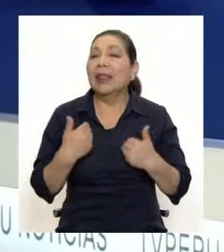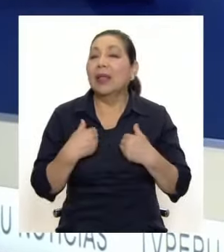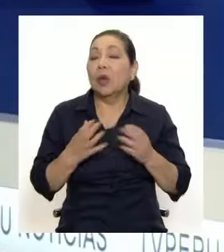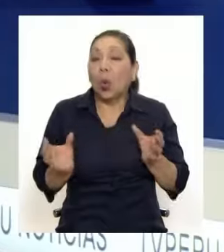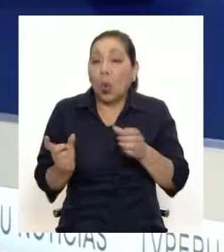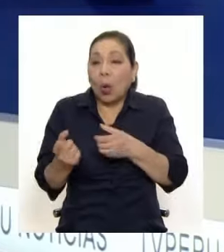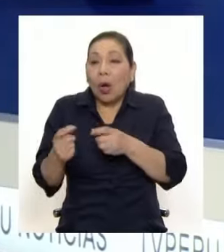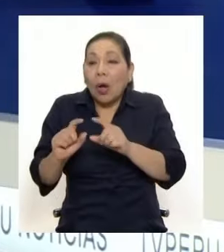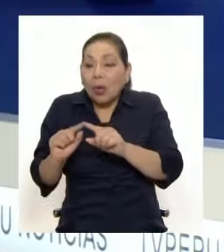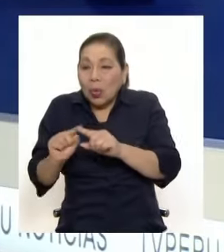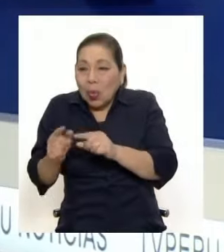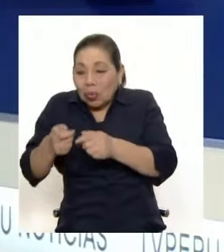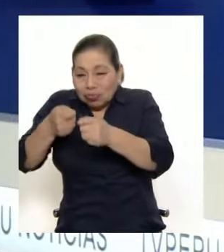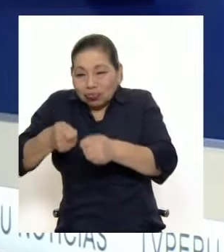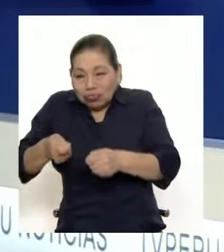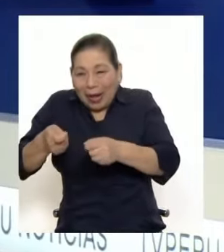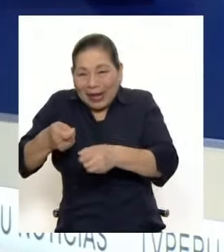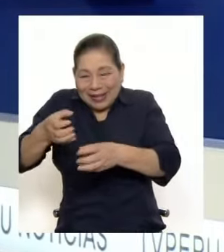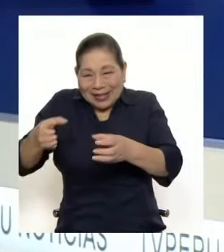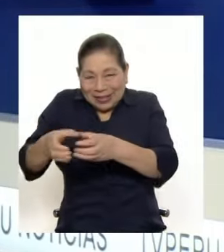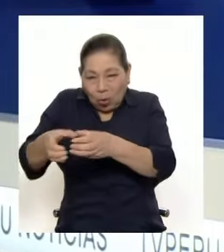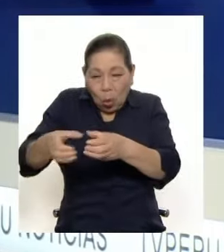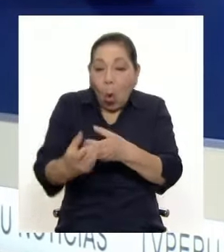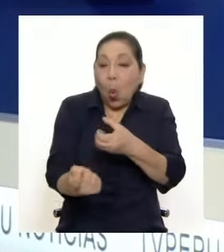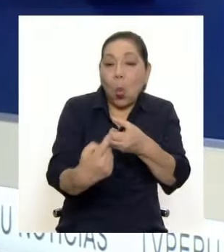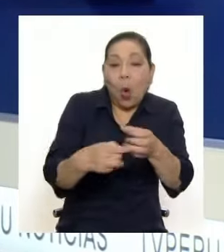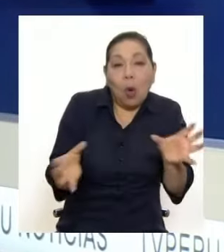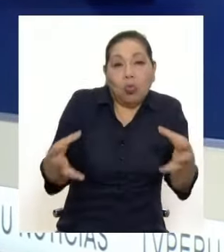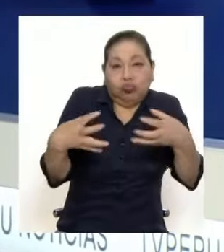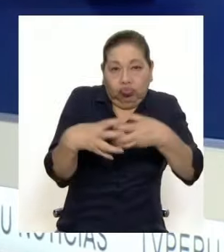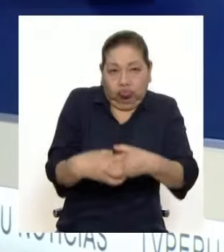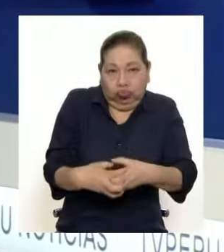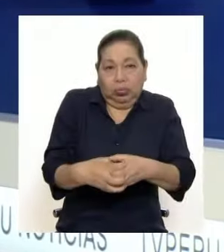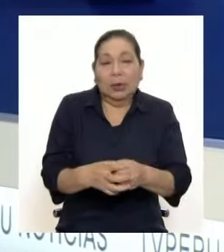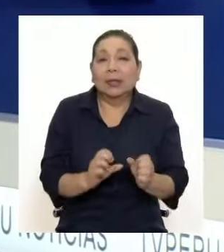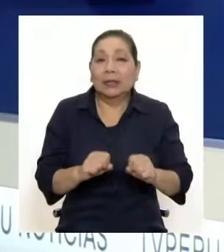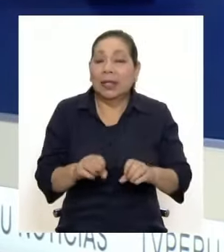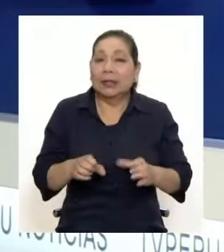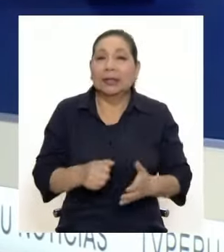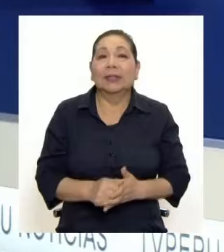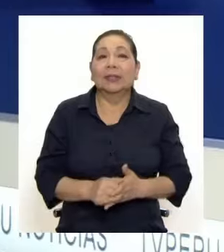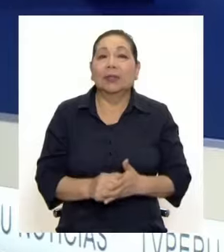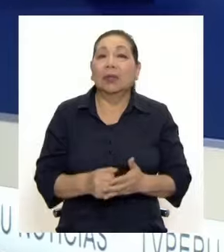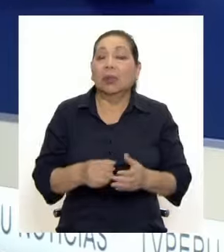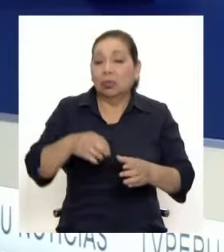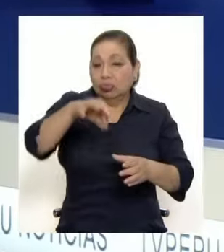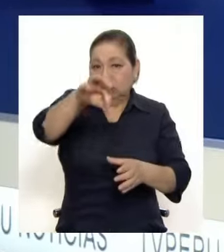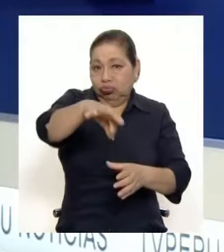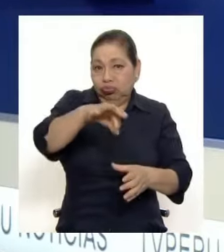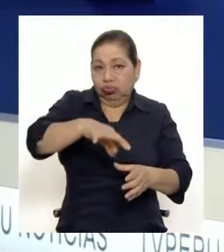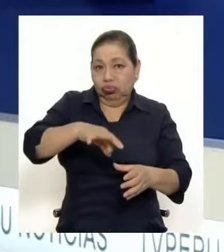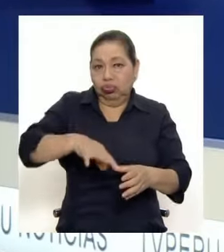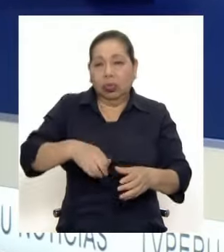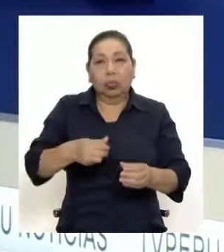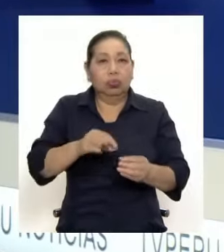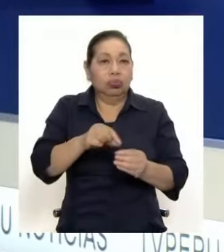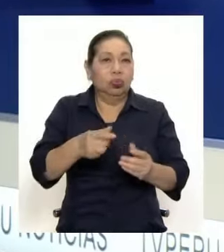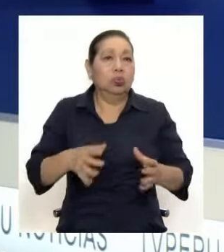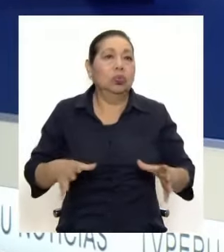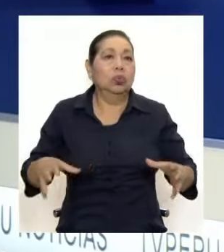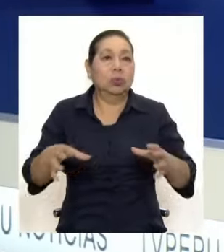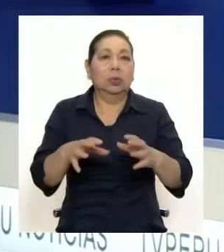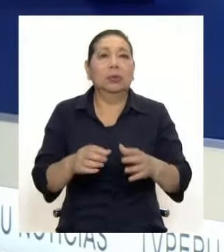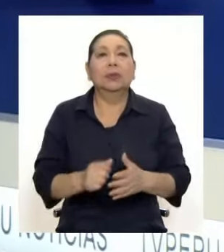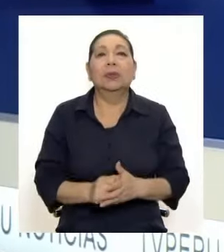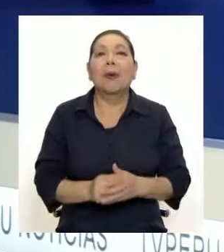que juntar entre varios productores para para digamos hacer un sembrío de arándanos en